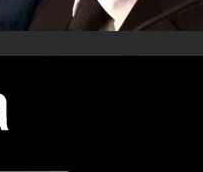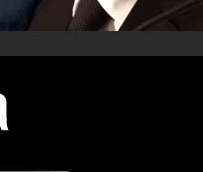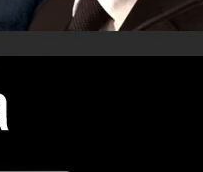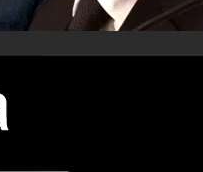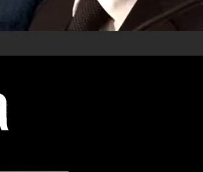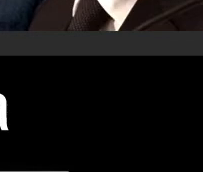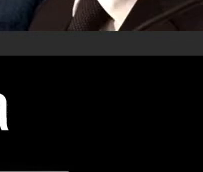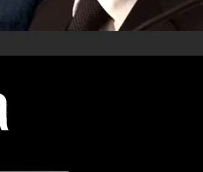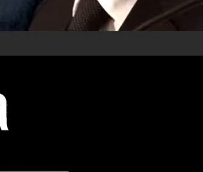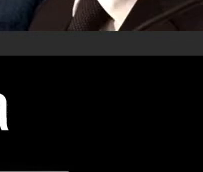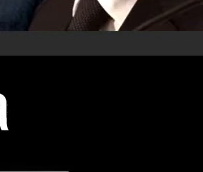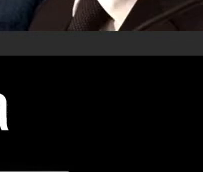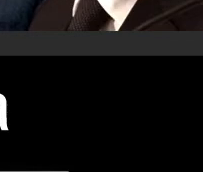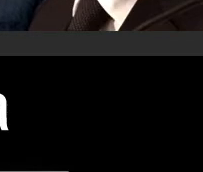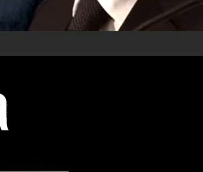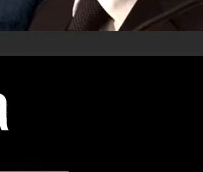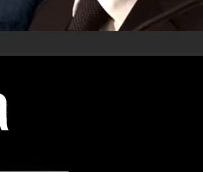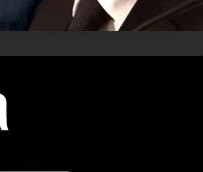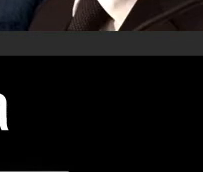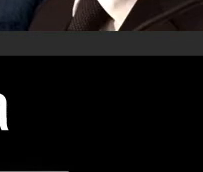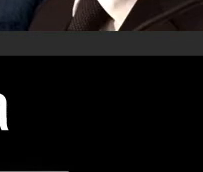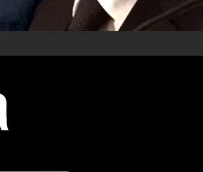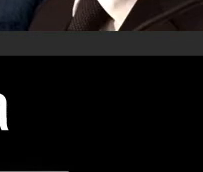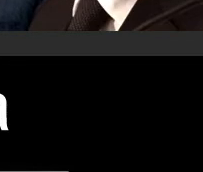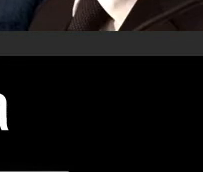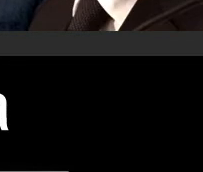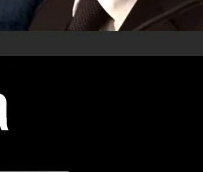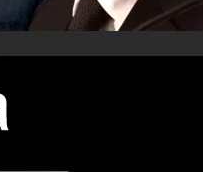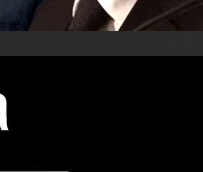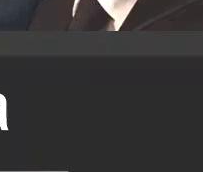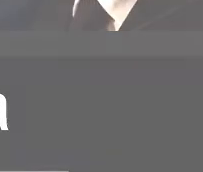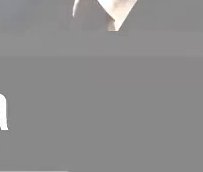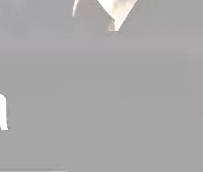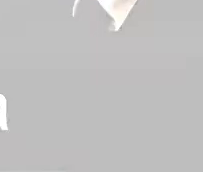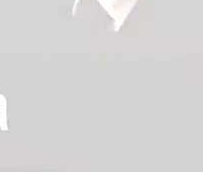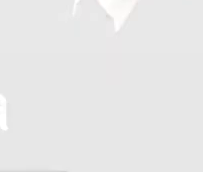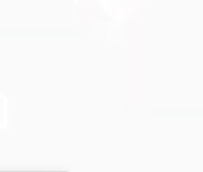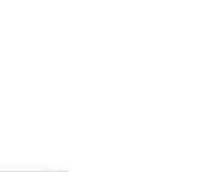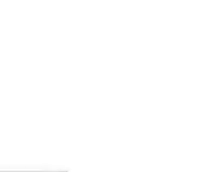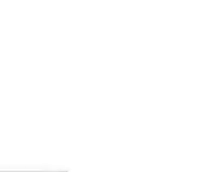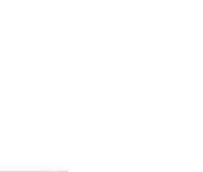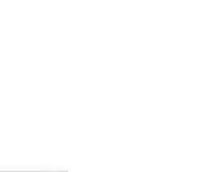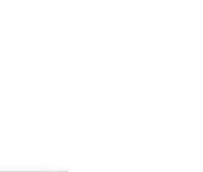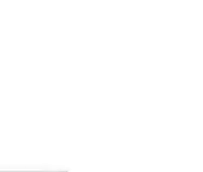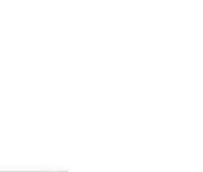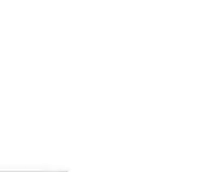Ya estás informado. No olvides darle like a este video, comparte y suscríbete a Escucha Diario.